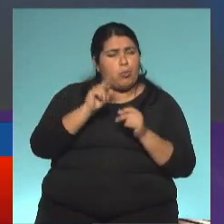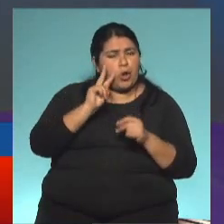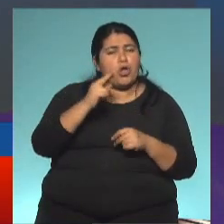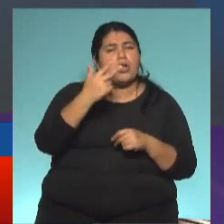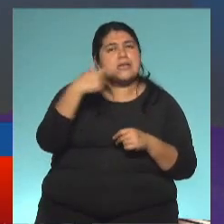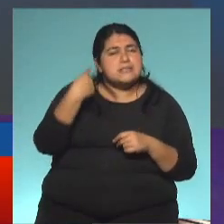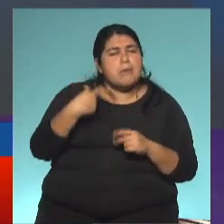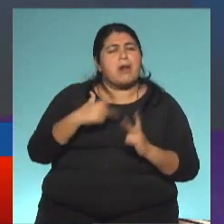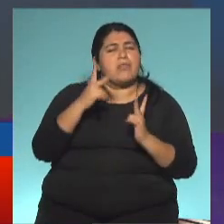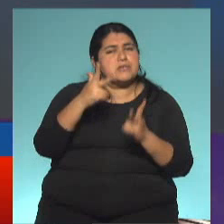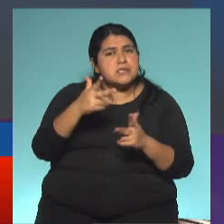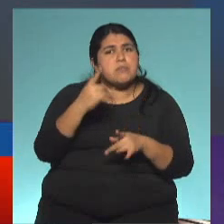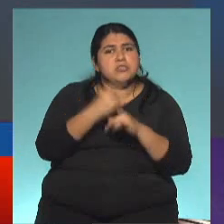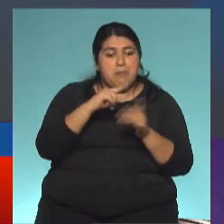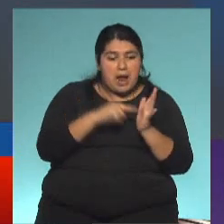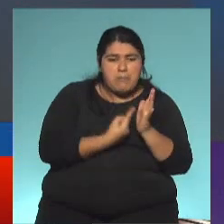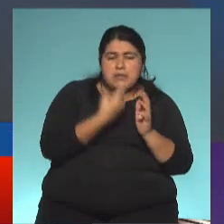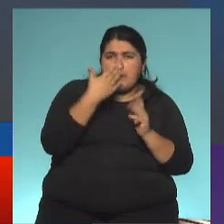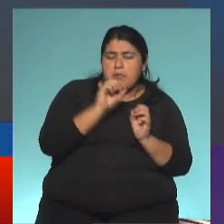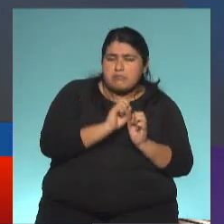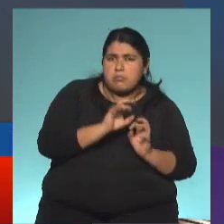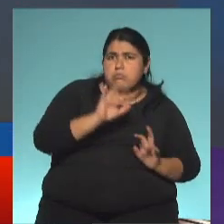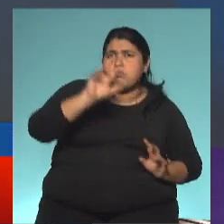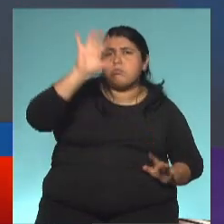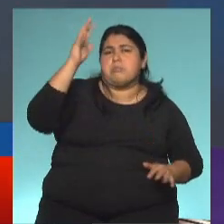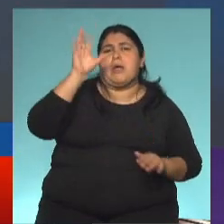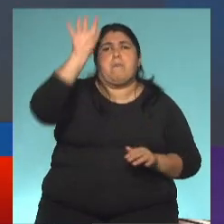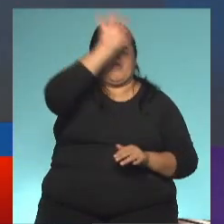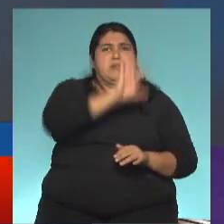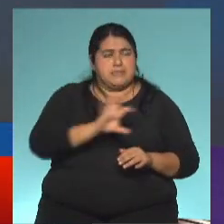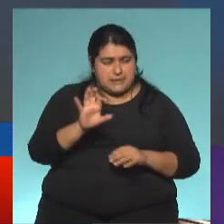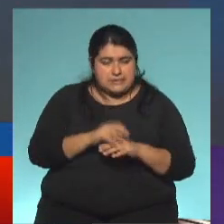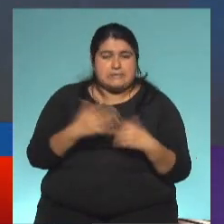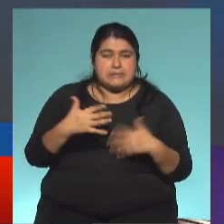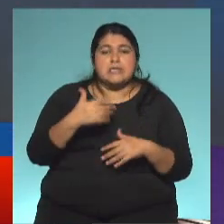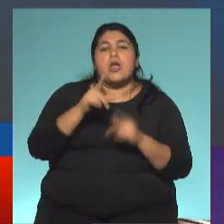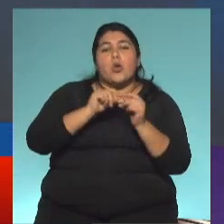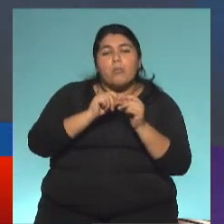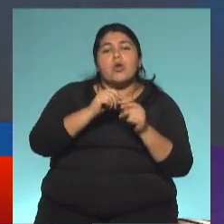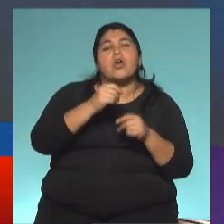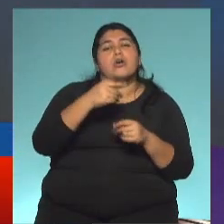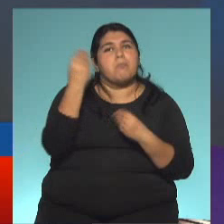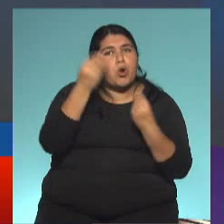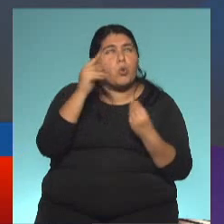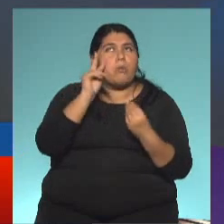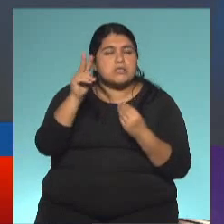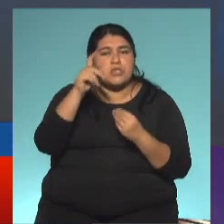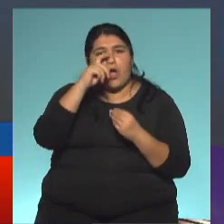Siempre decimos que empieza en CABA y se disemina también por el interior del país. La cifra que preocupa en